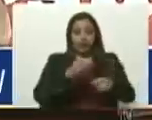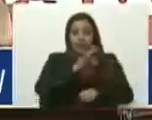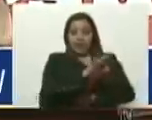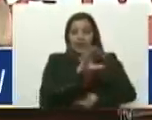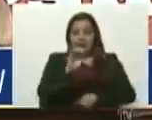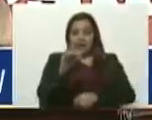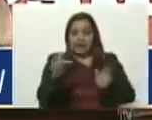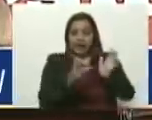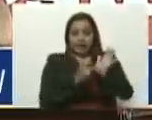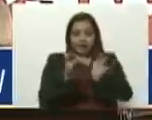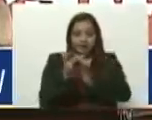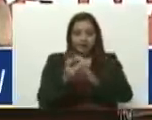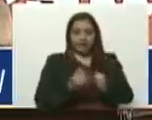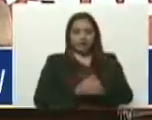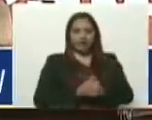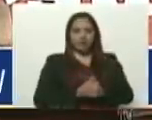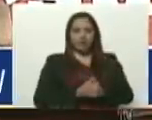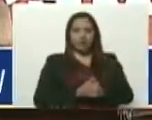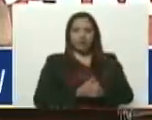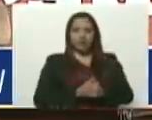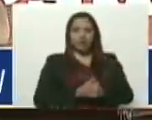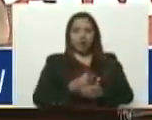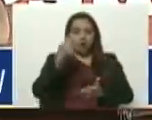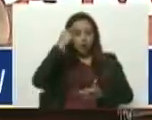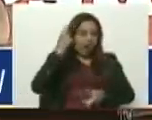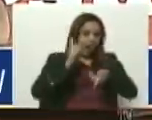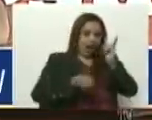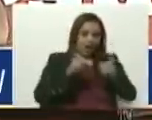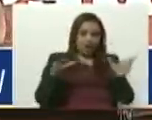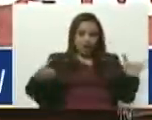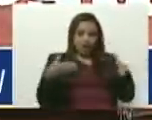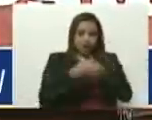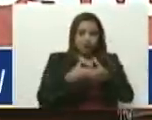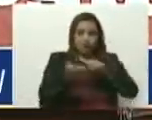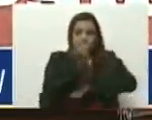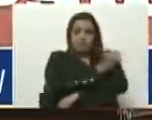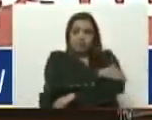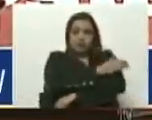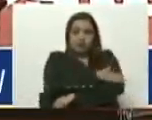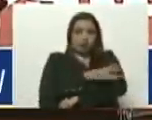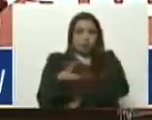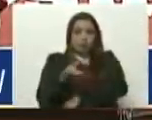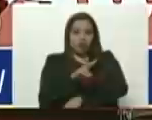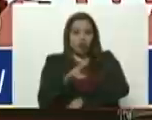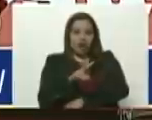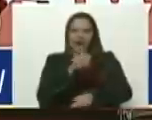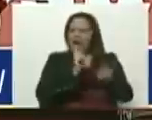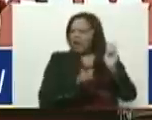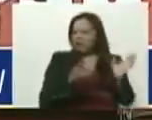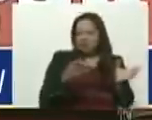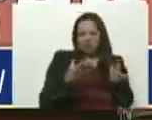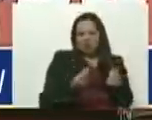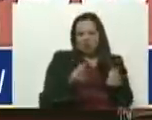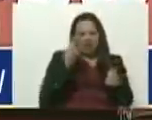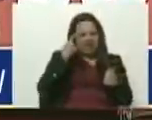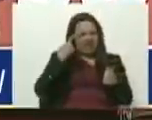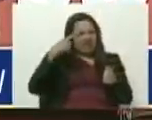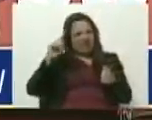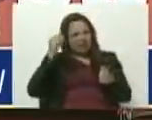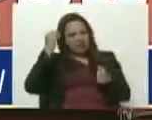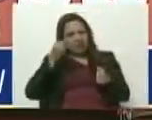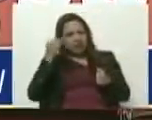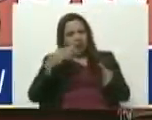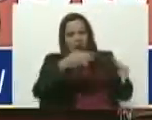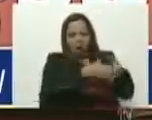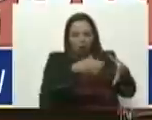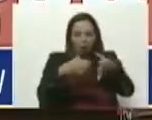30 de abril la fecha que algunos sectores de la oposición venezolana algunos no creo que los sectores de la